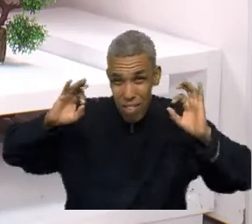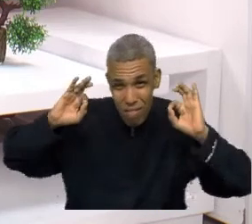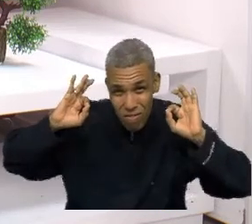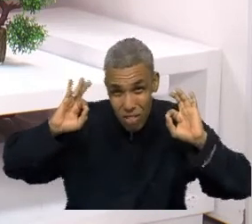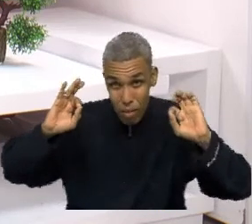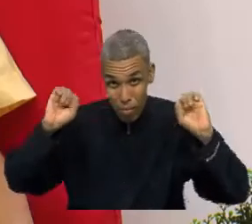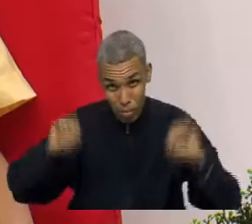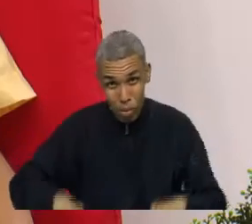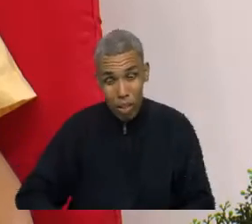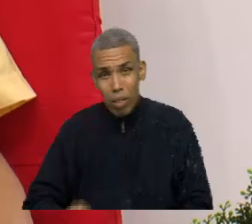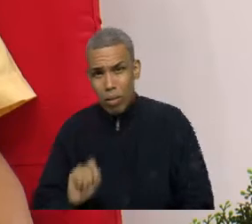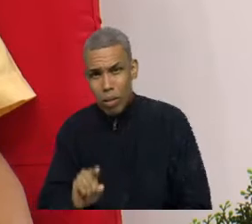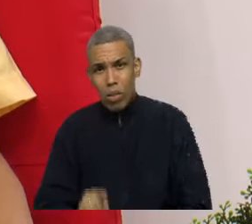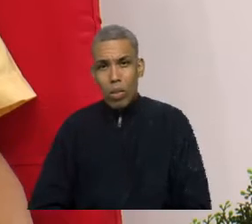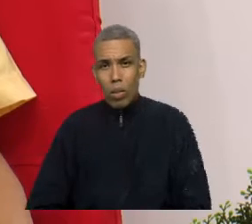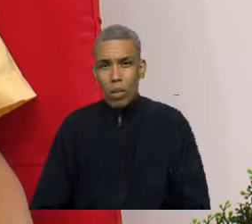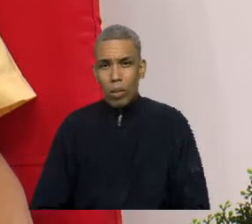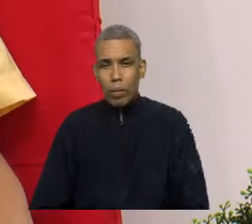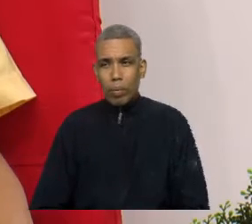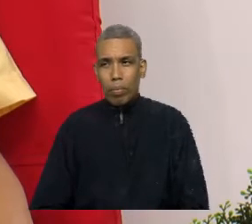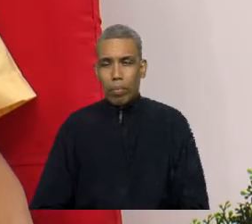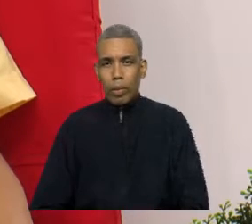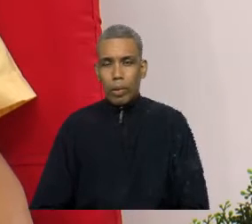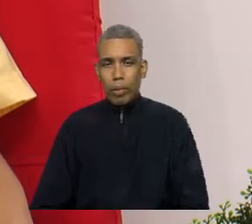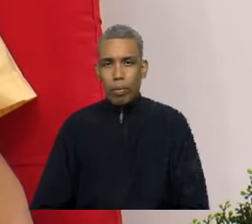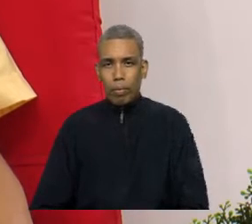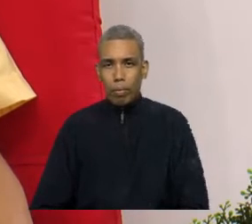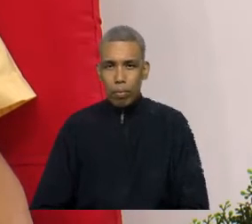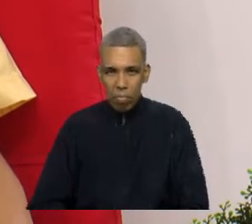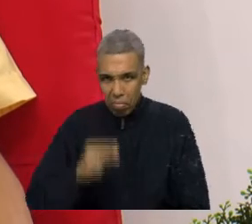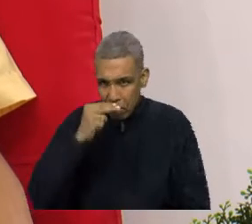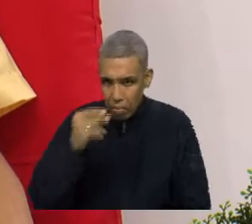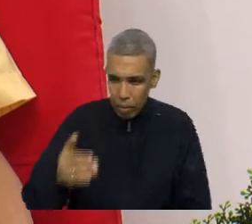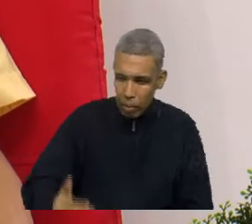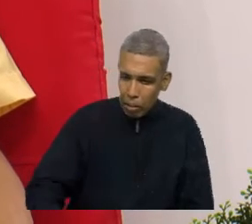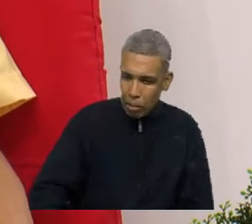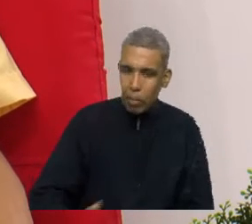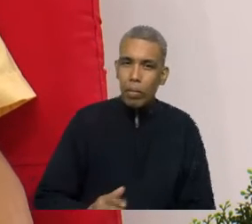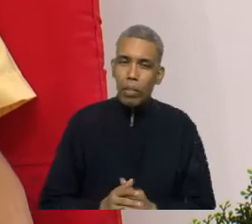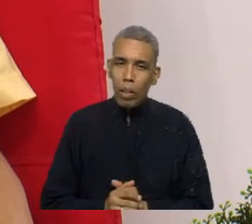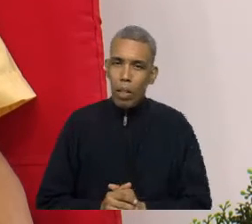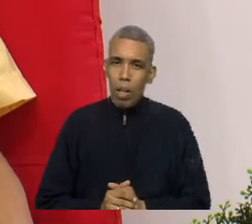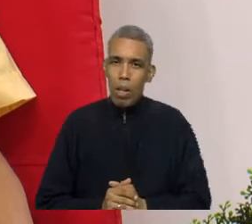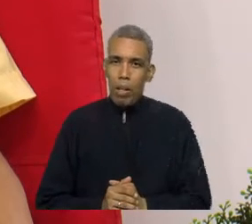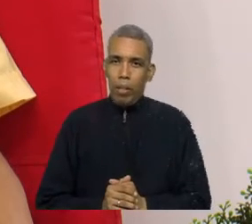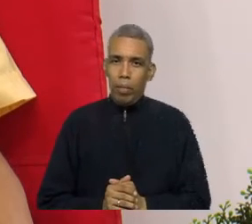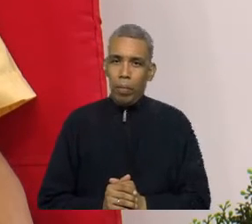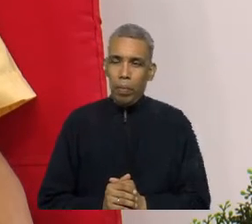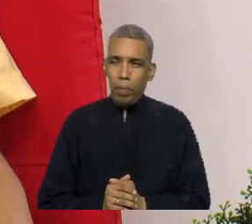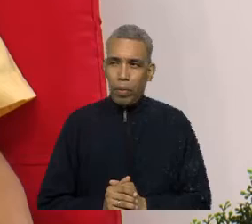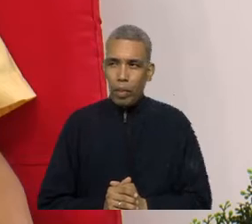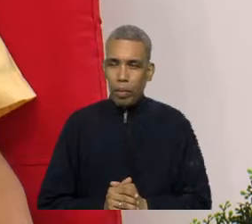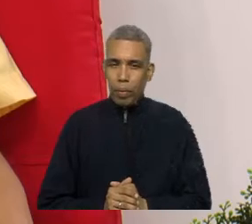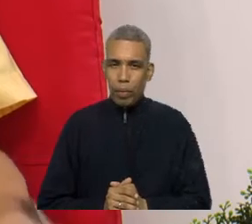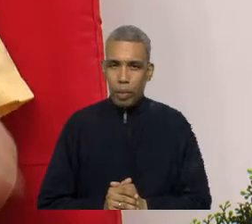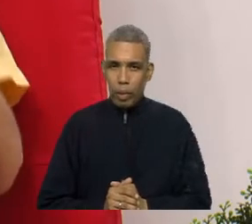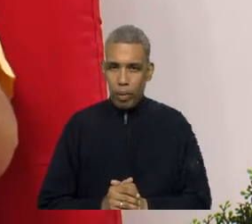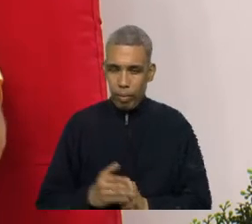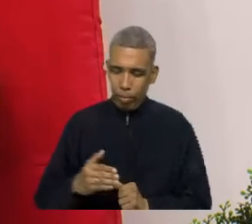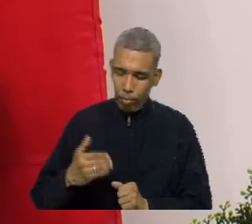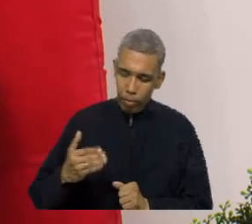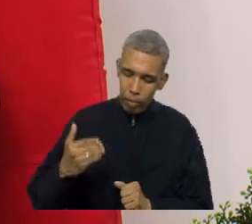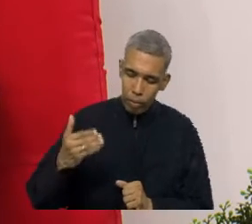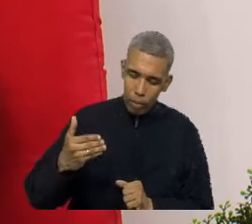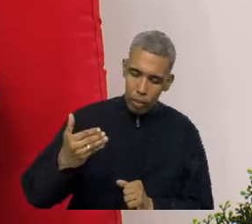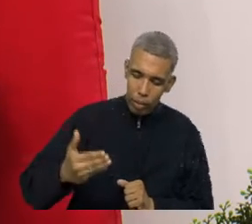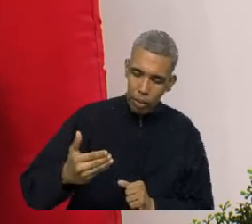que uno ve es que hay una curva durante los primeros años de la infancia en el cual el niño empieza sus crisis, y en la medida en que va creciendo y que los